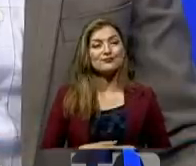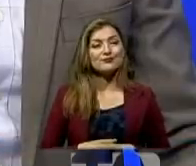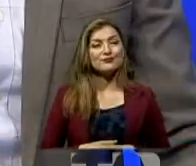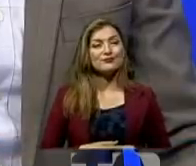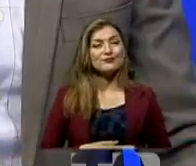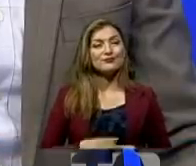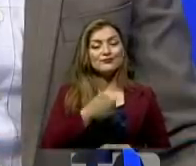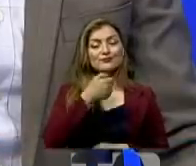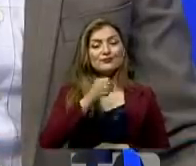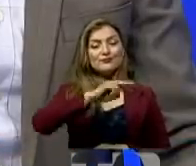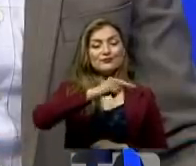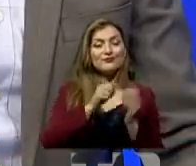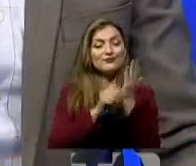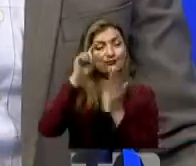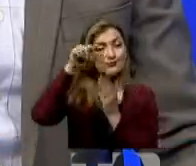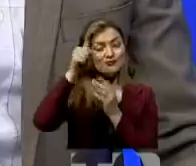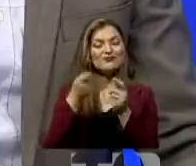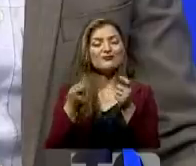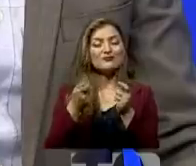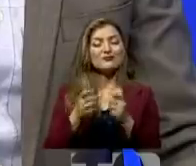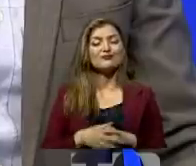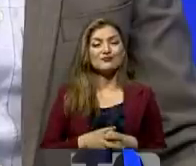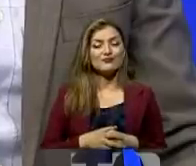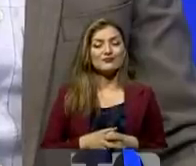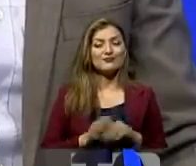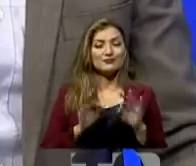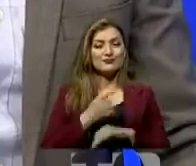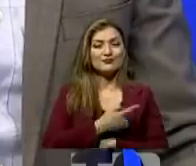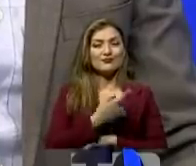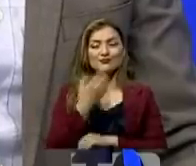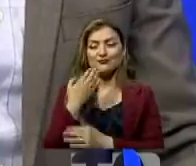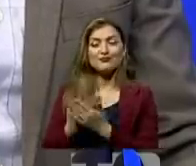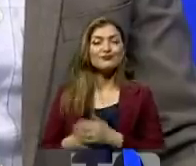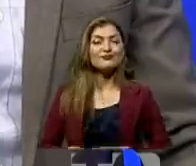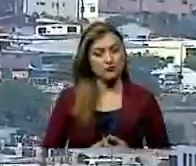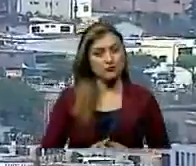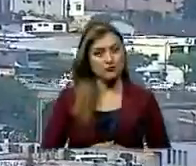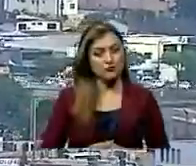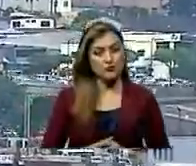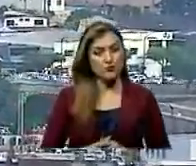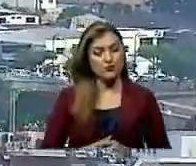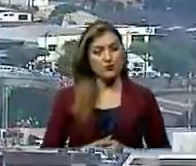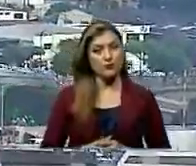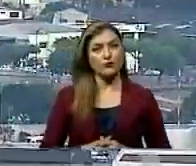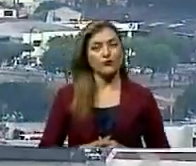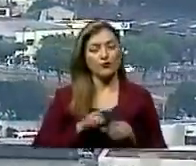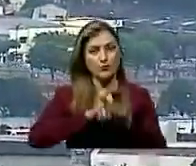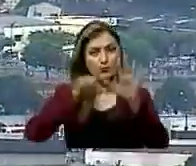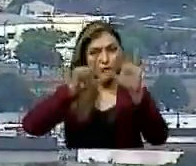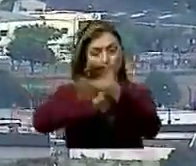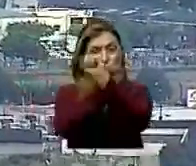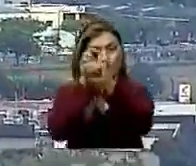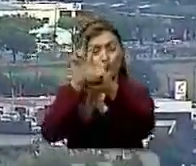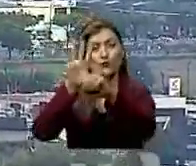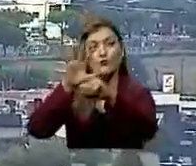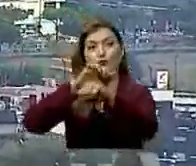entrevistas al viceministro de gobernabilidad homero castanier que tenga un buen día gracias a usted 7 y 35 de la